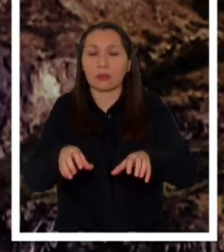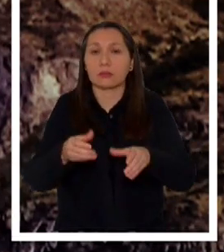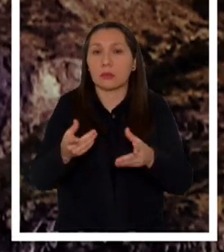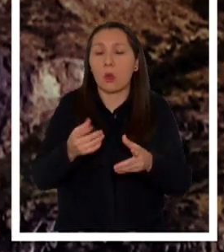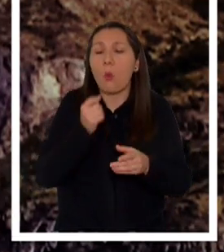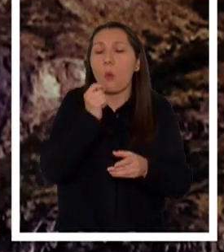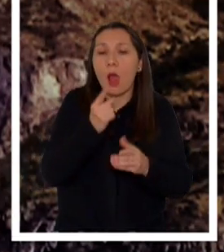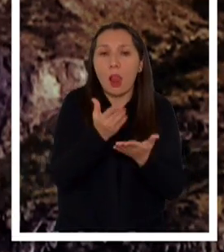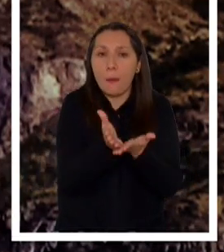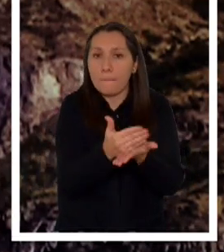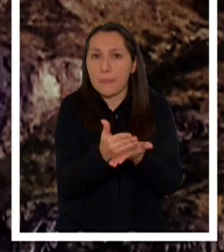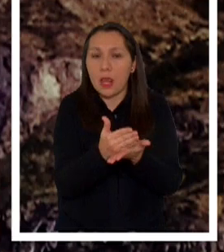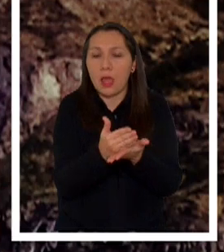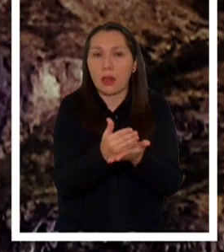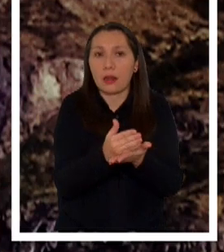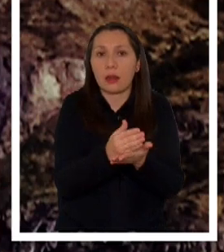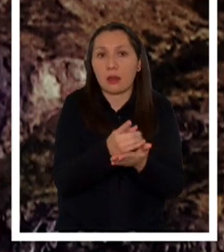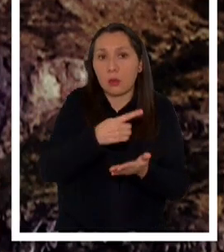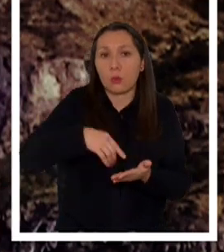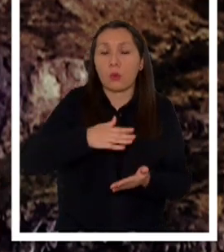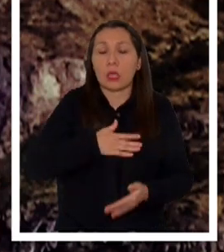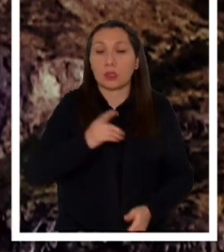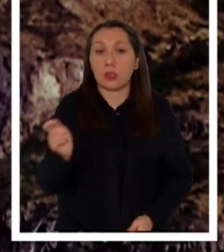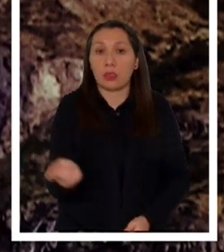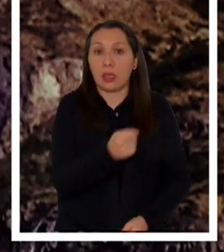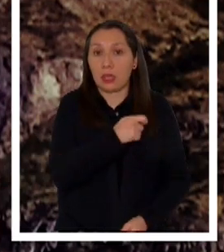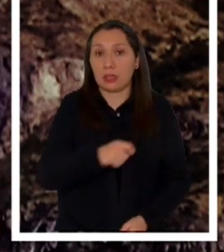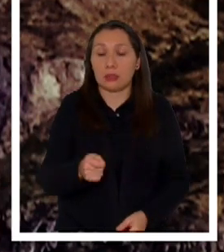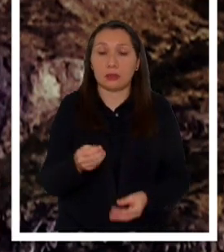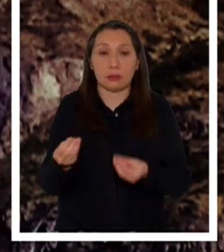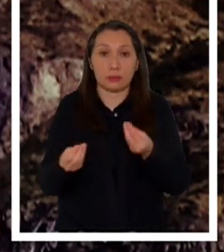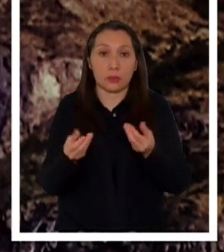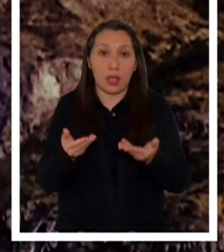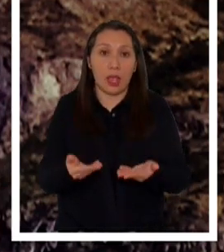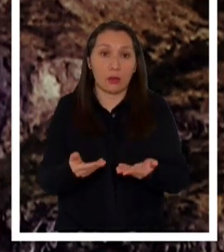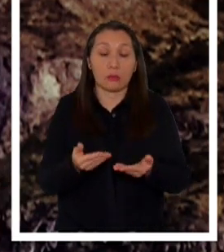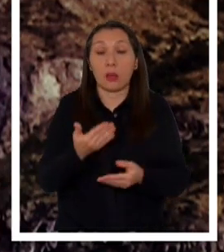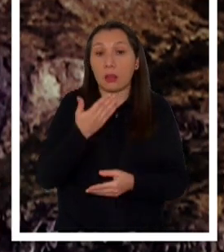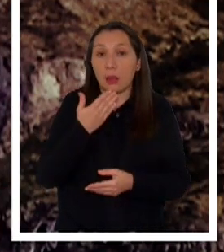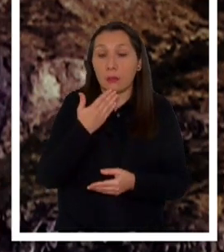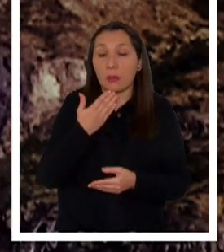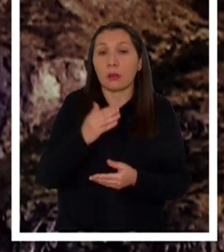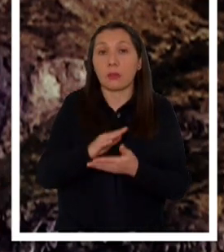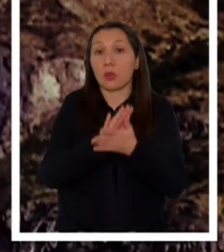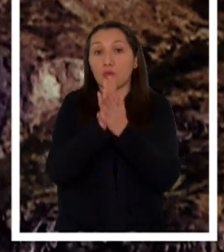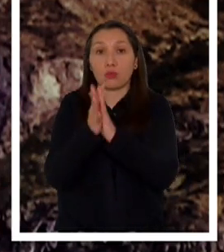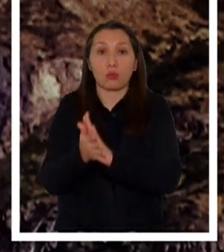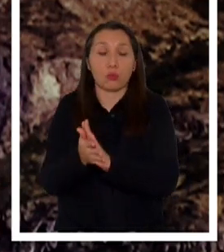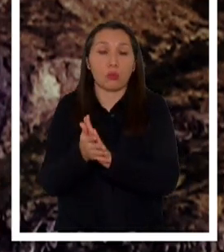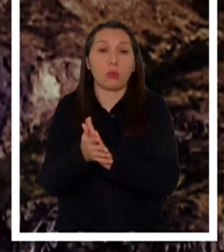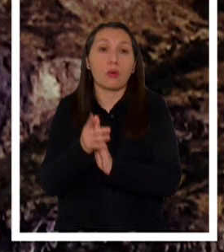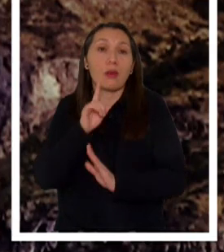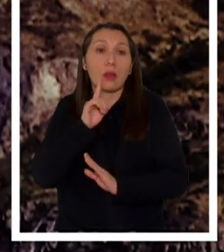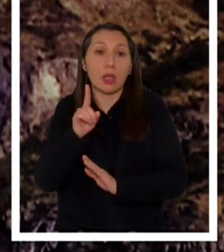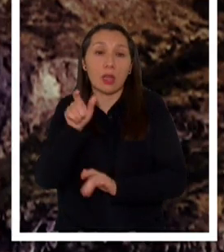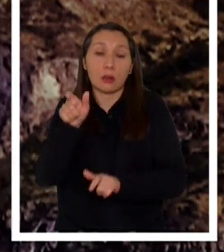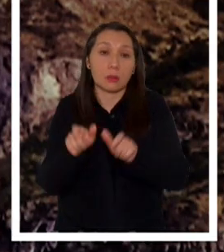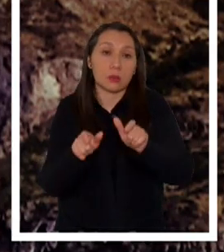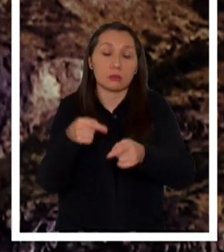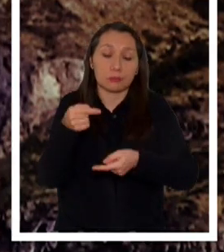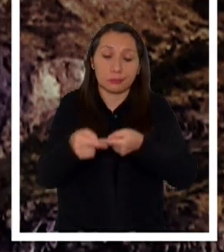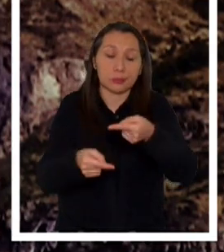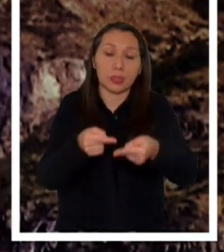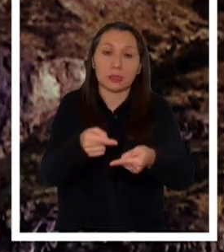están previstas para nuestros tenistas en este caso pero así también para todos quienes están en este